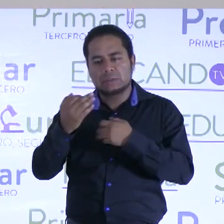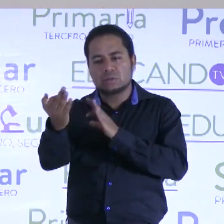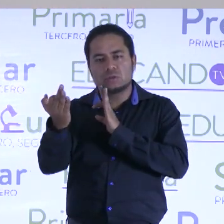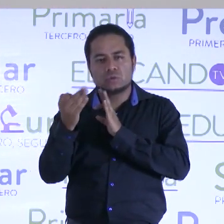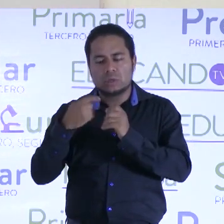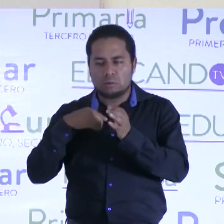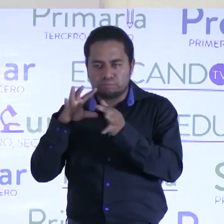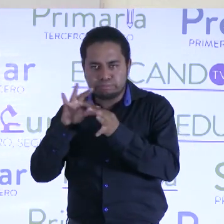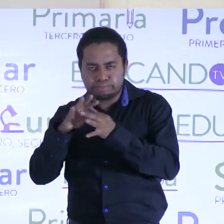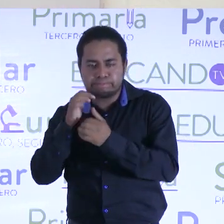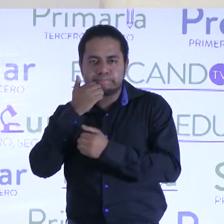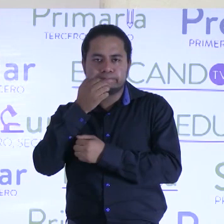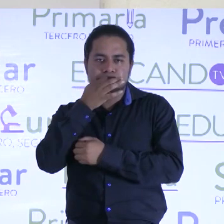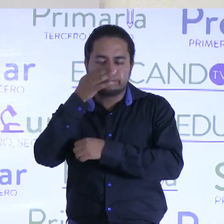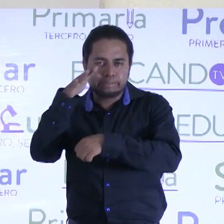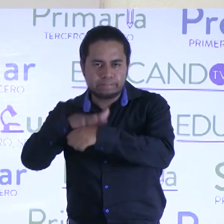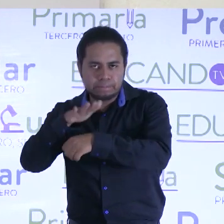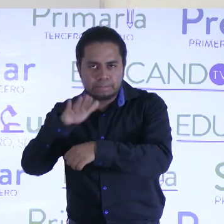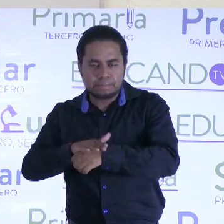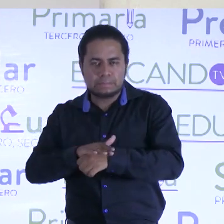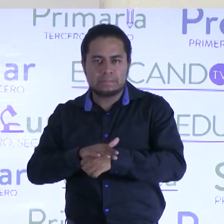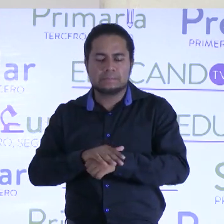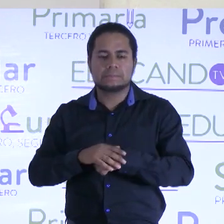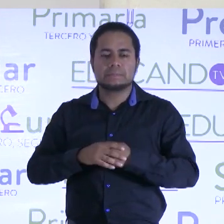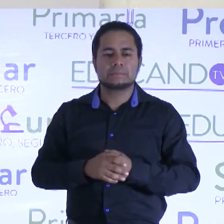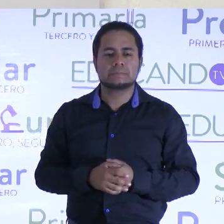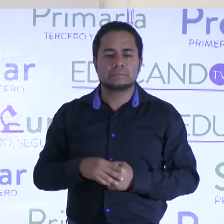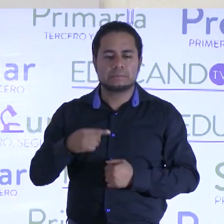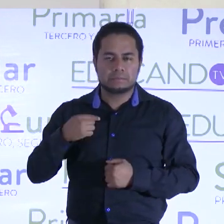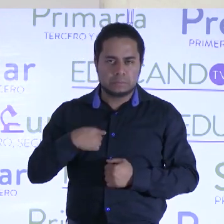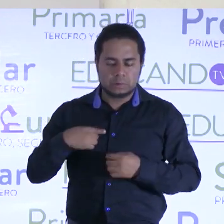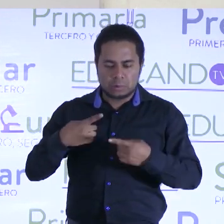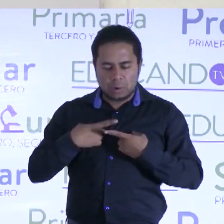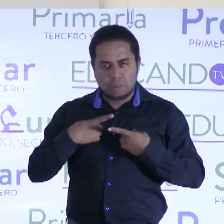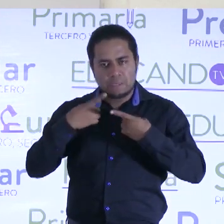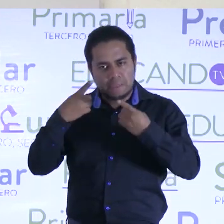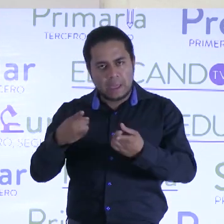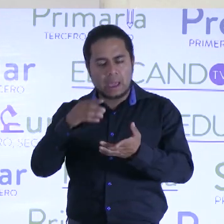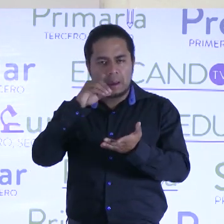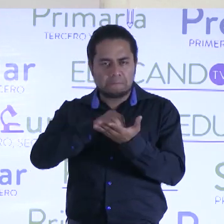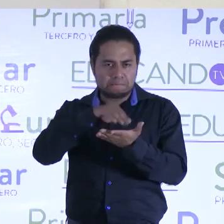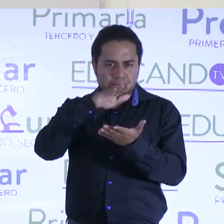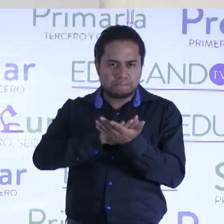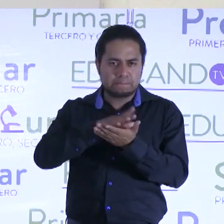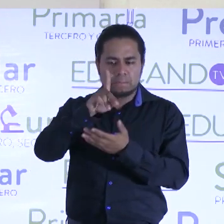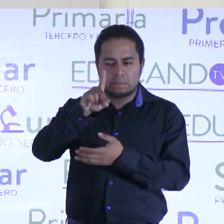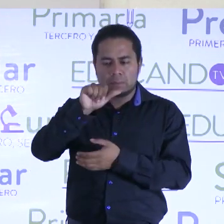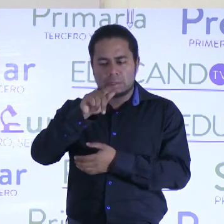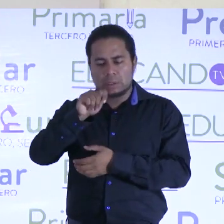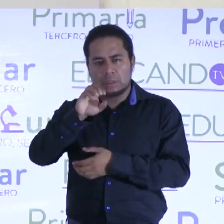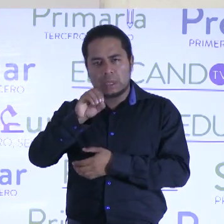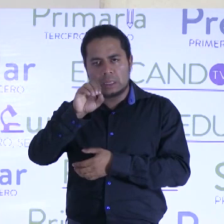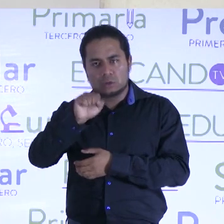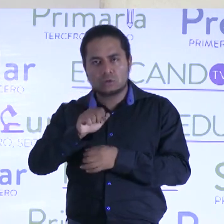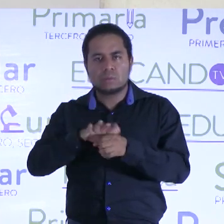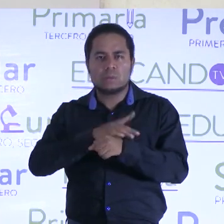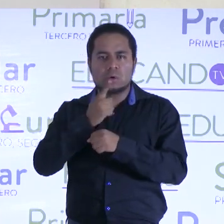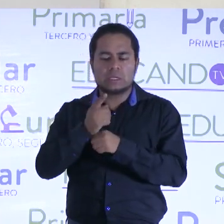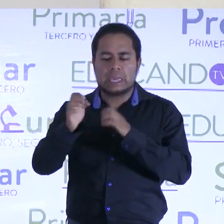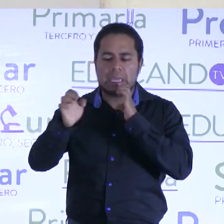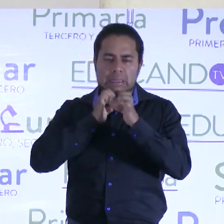importante recordar que en la primera vamos a dar los